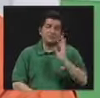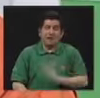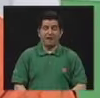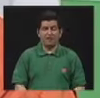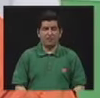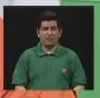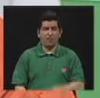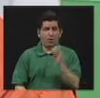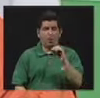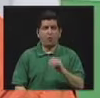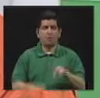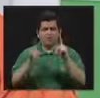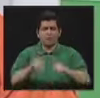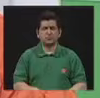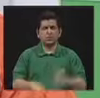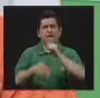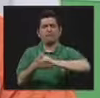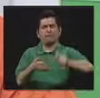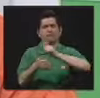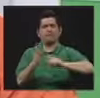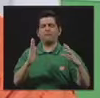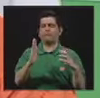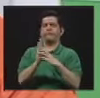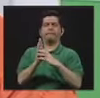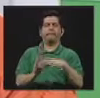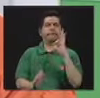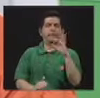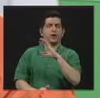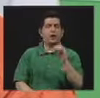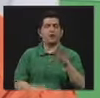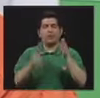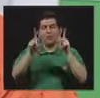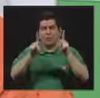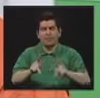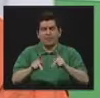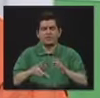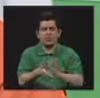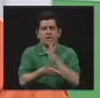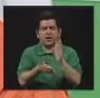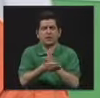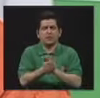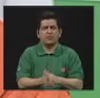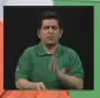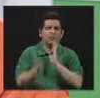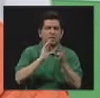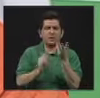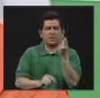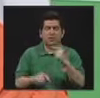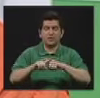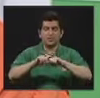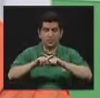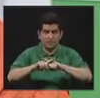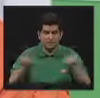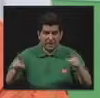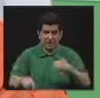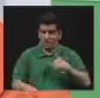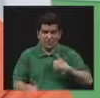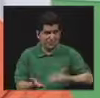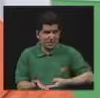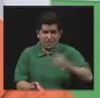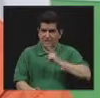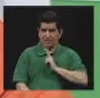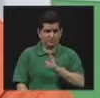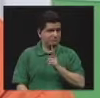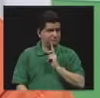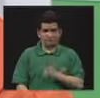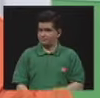la persona, cuán bien redacta, ¿verdad? Y cuánta parla le puede dar a un documento sin un valor